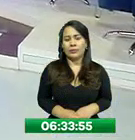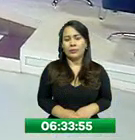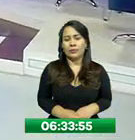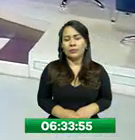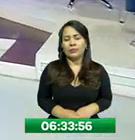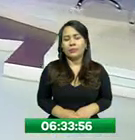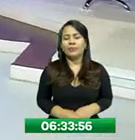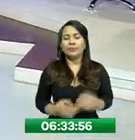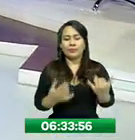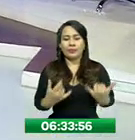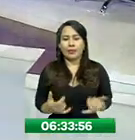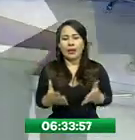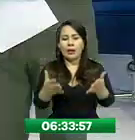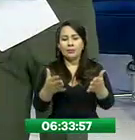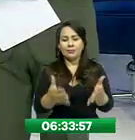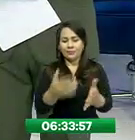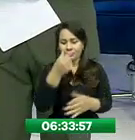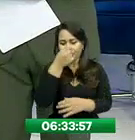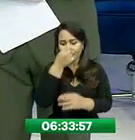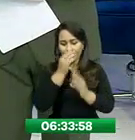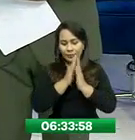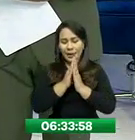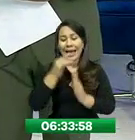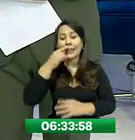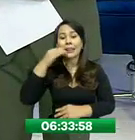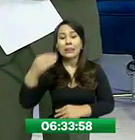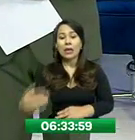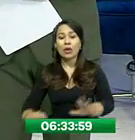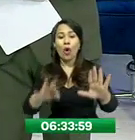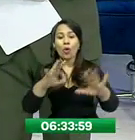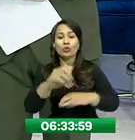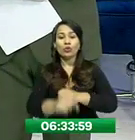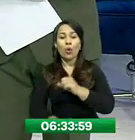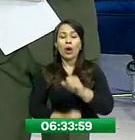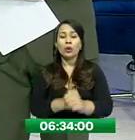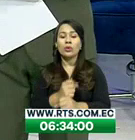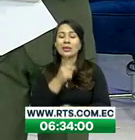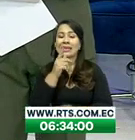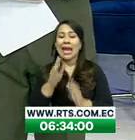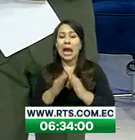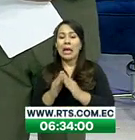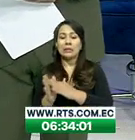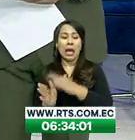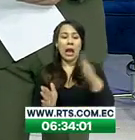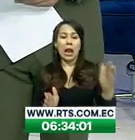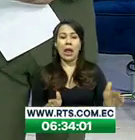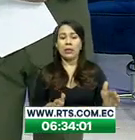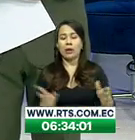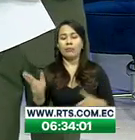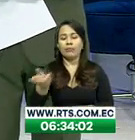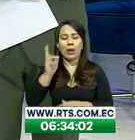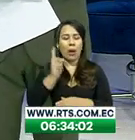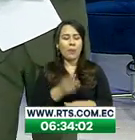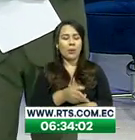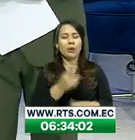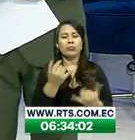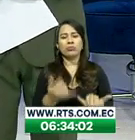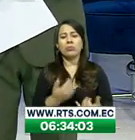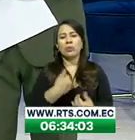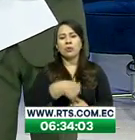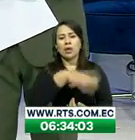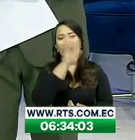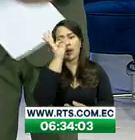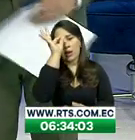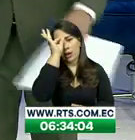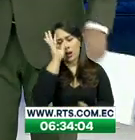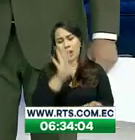Se realizó el velatorio del menor de 8 años y de su vecino, quienes murieron baleados mientras se dirigían a la escuela